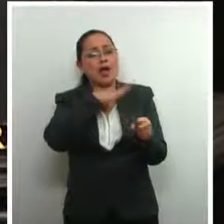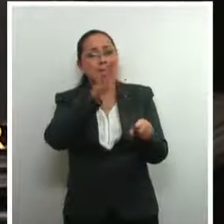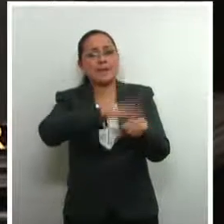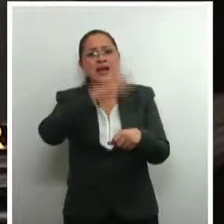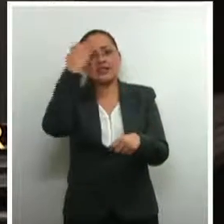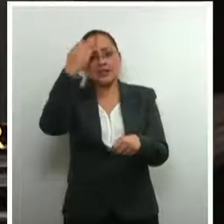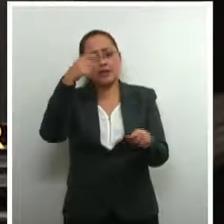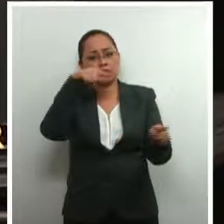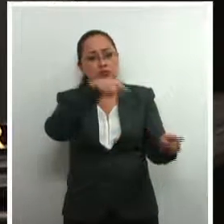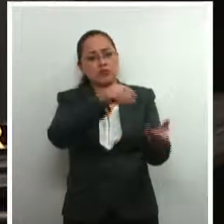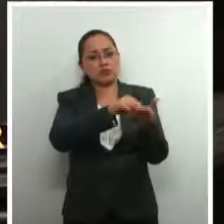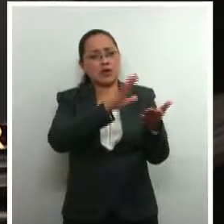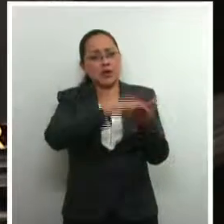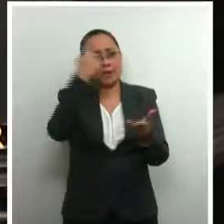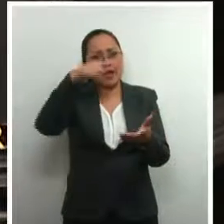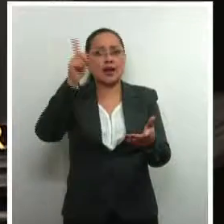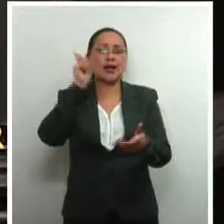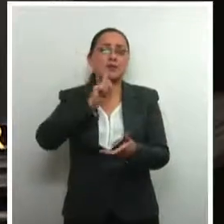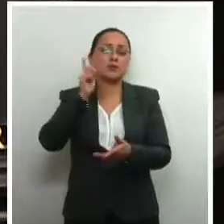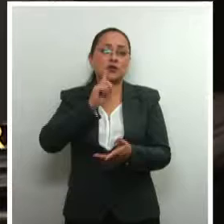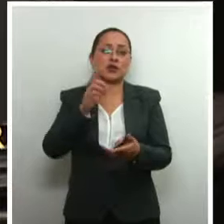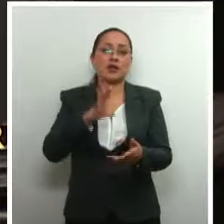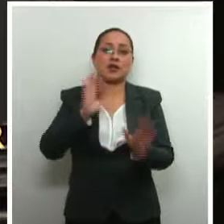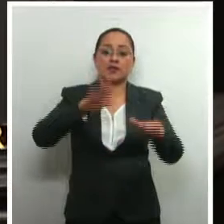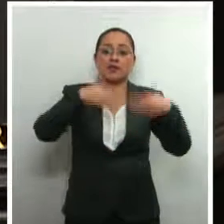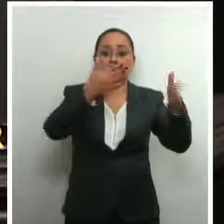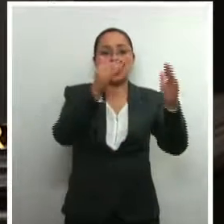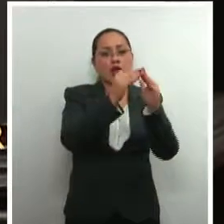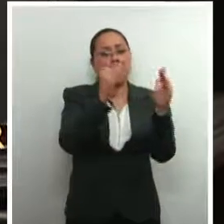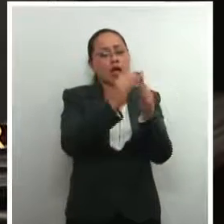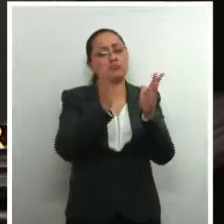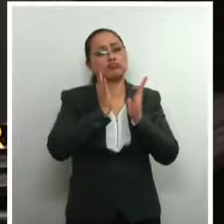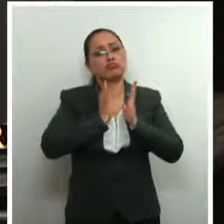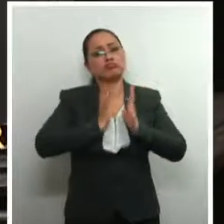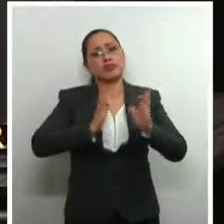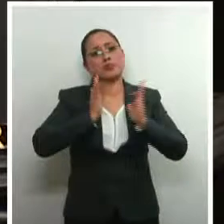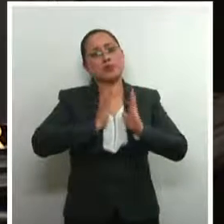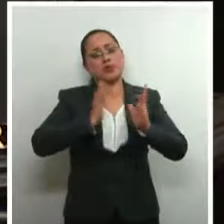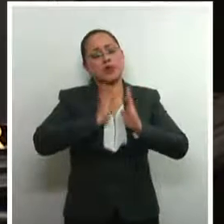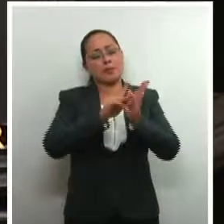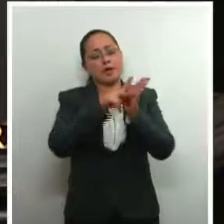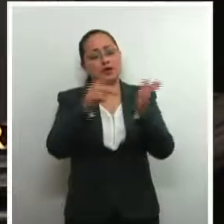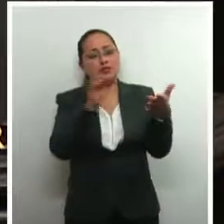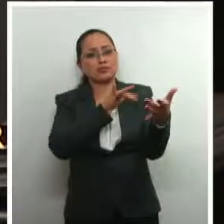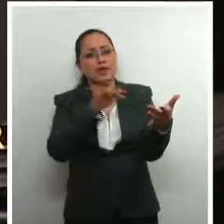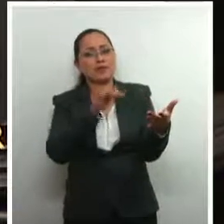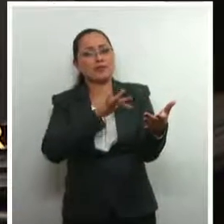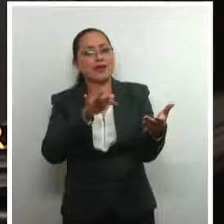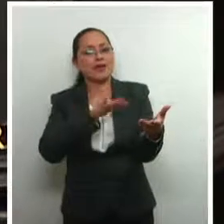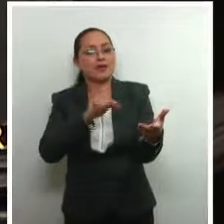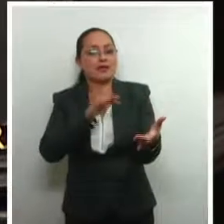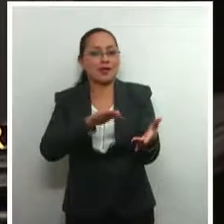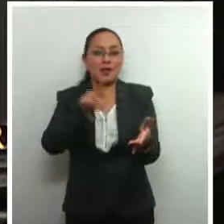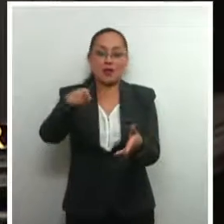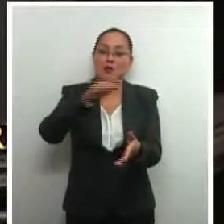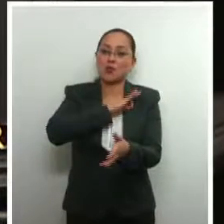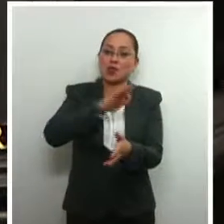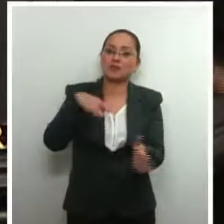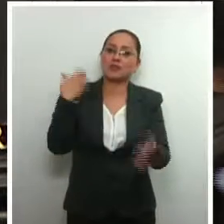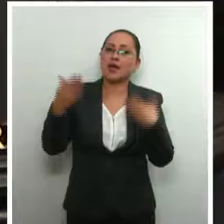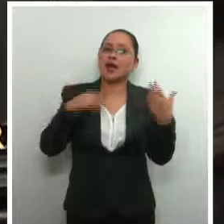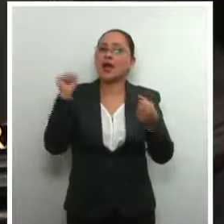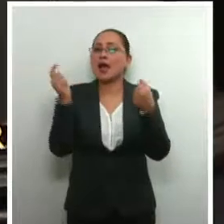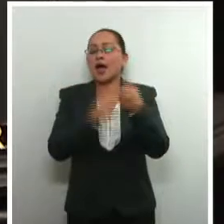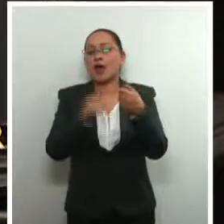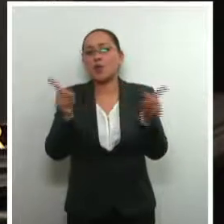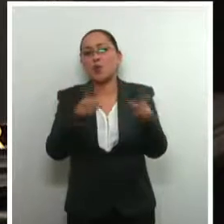tiempo libre que las mujeres. Llegan a su casa y tranquilamente se ponen a leer el periódico o pueden disfrutar de una